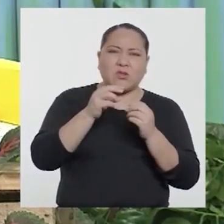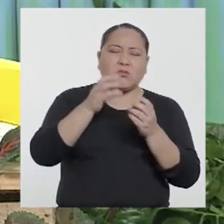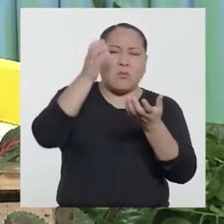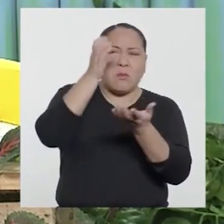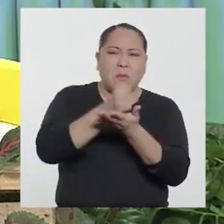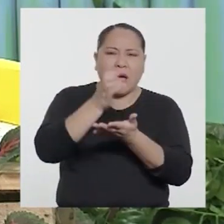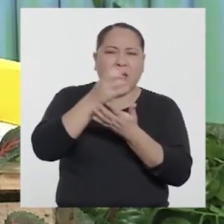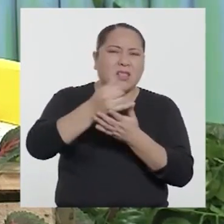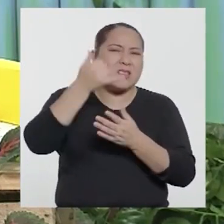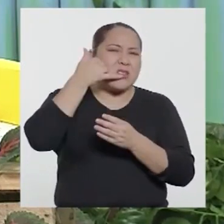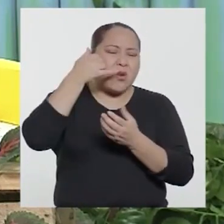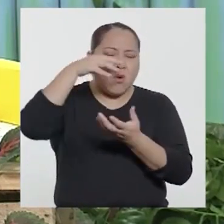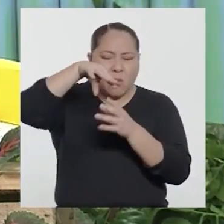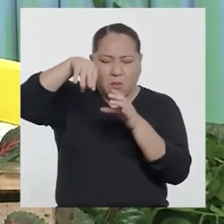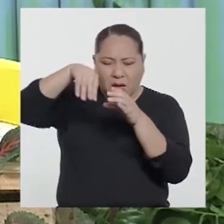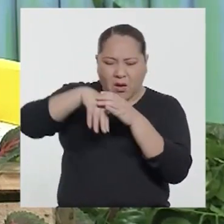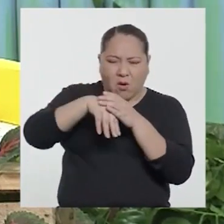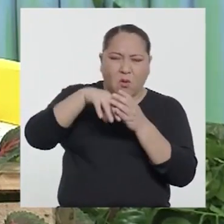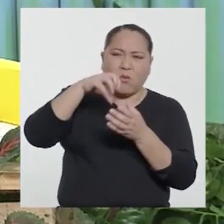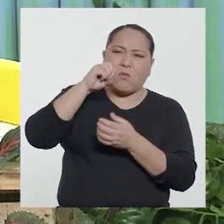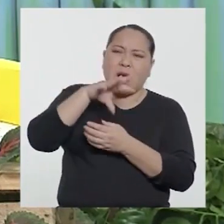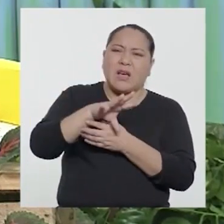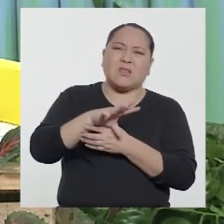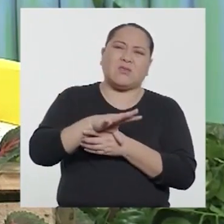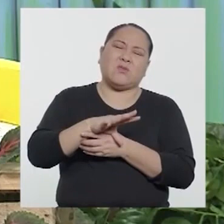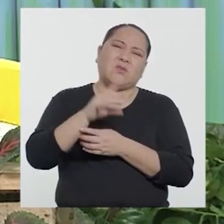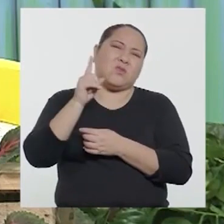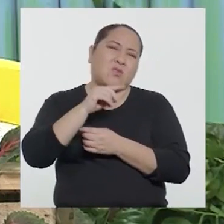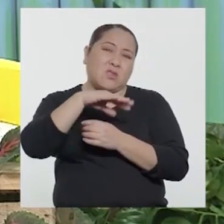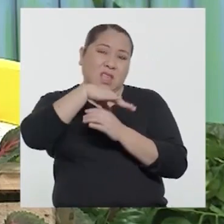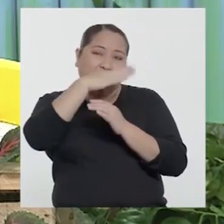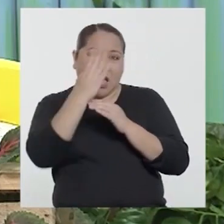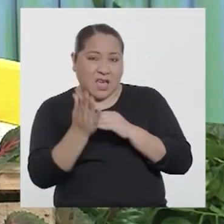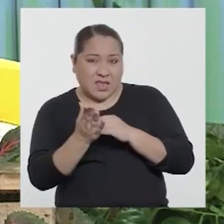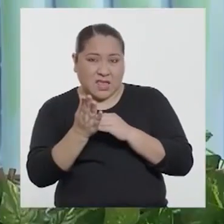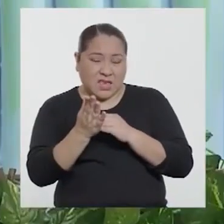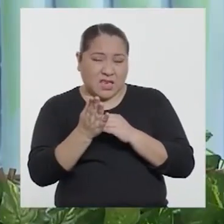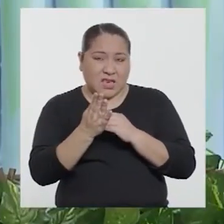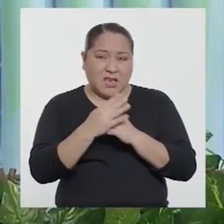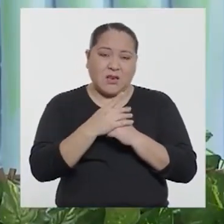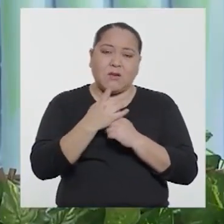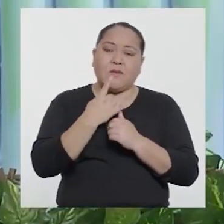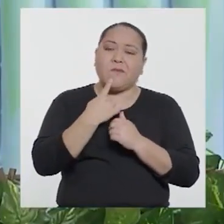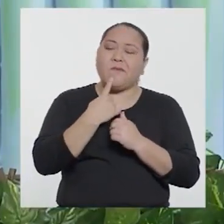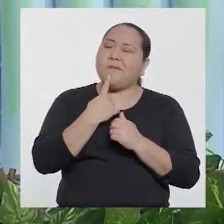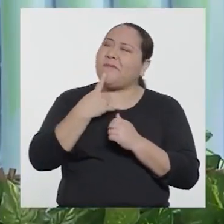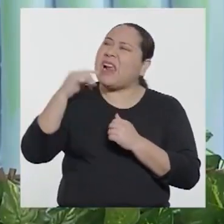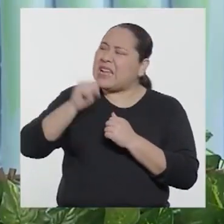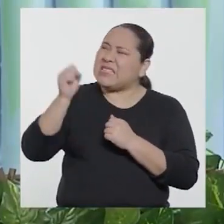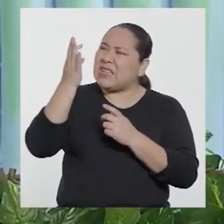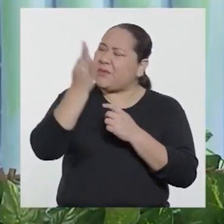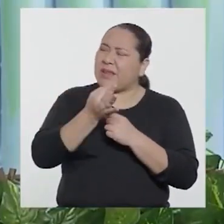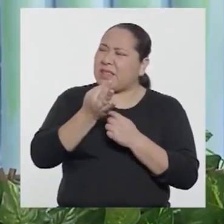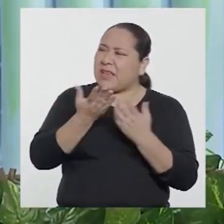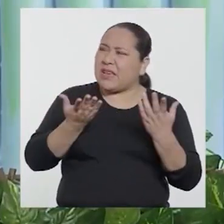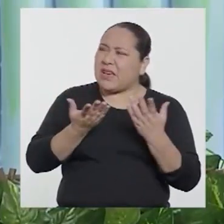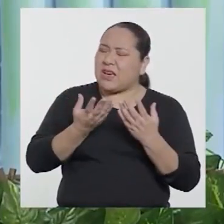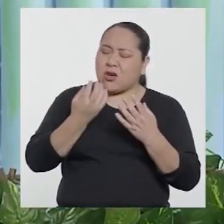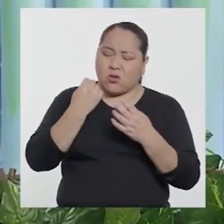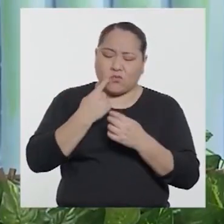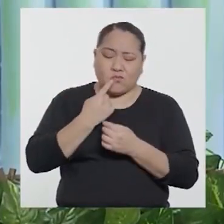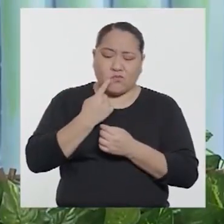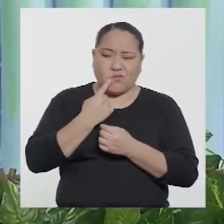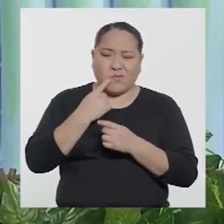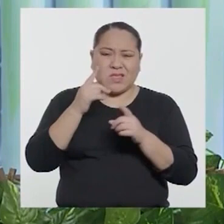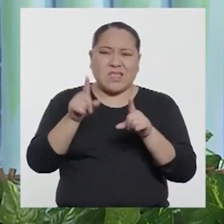el celular con el vaso pegado bajo él? ¿No se caería? ¡Es cierto!